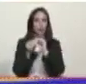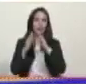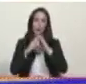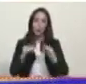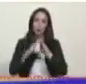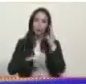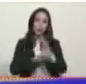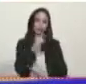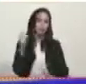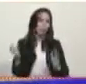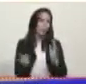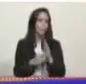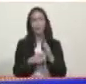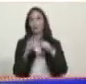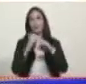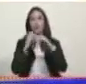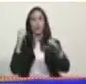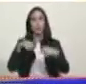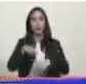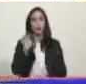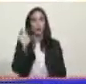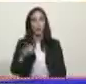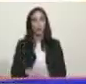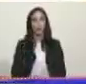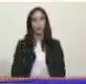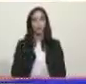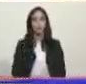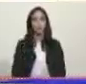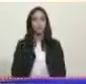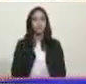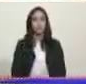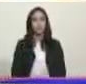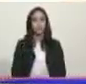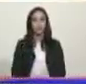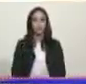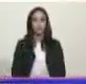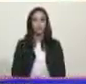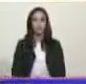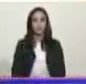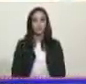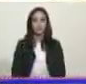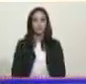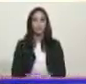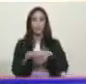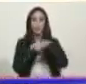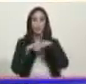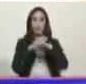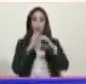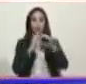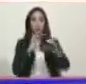todo el transporte público de Venezuela. Hipólito. Hipólito, Hipólito, Hipólito.